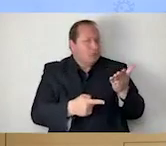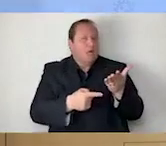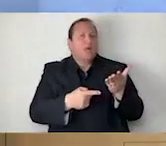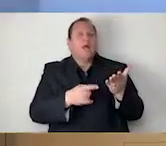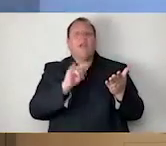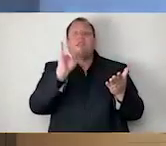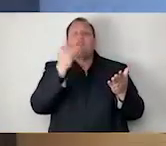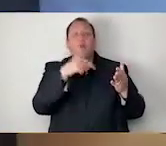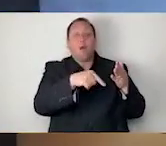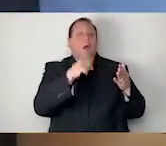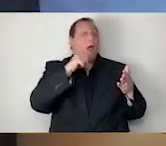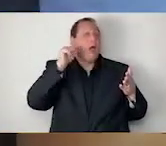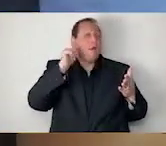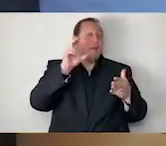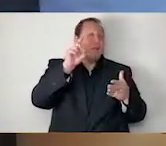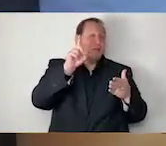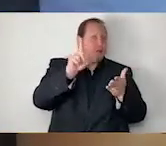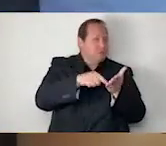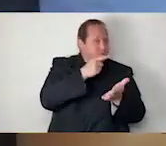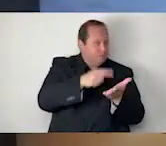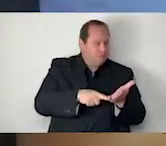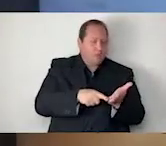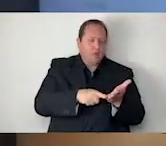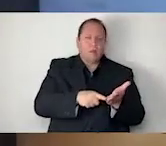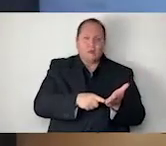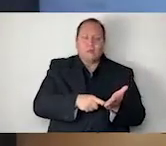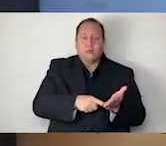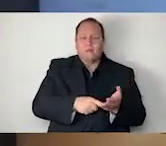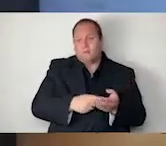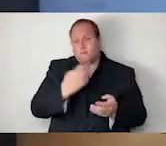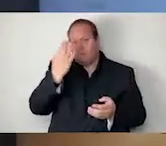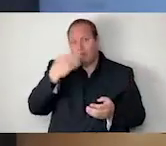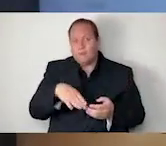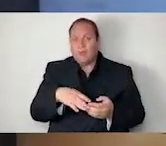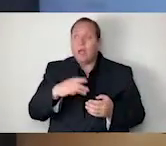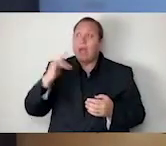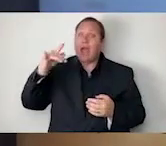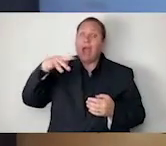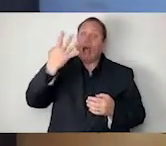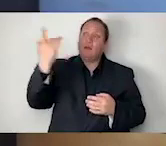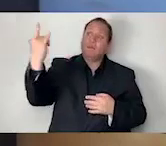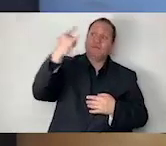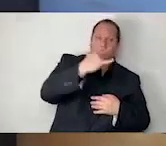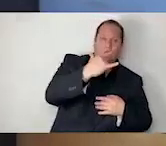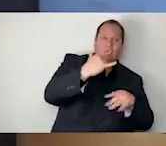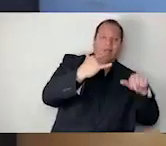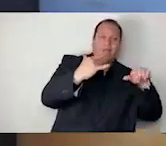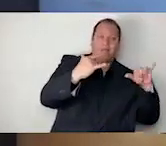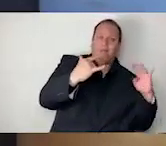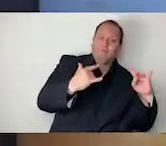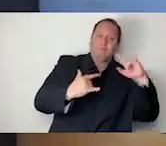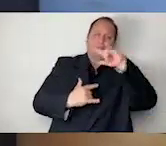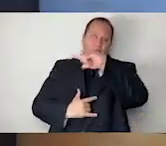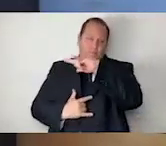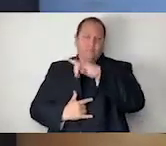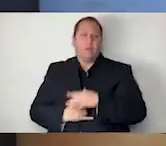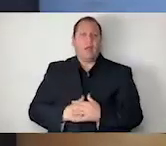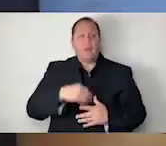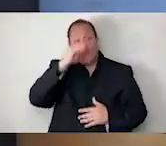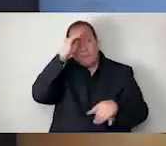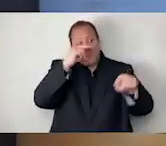en tijuana fueron 30 de ayer 14 de llegada 16 de salida